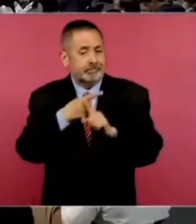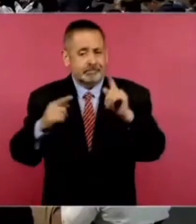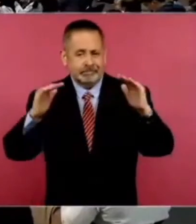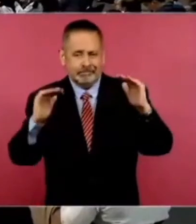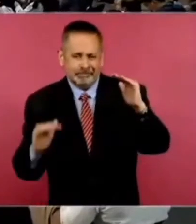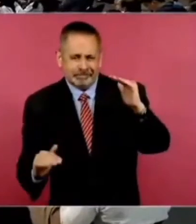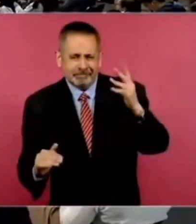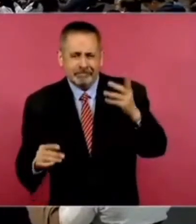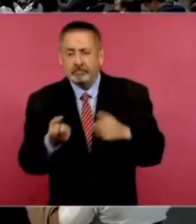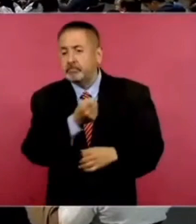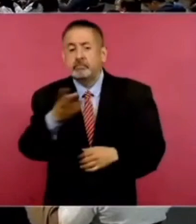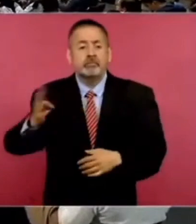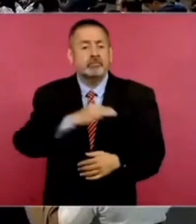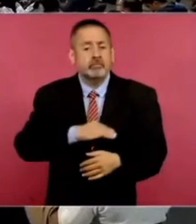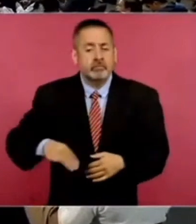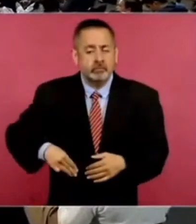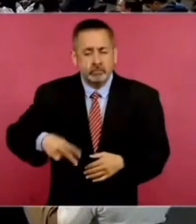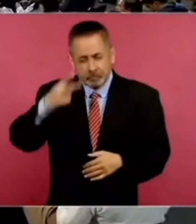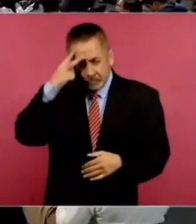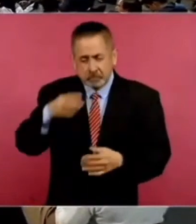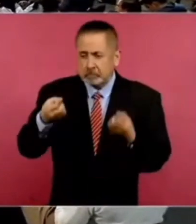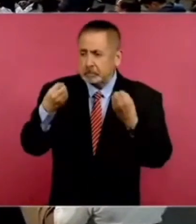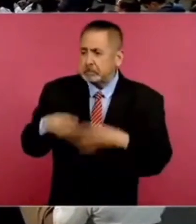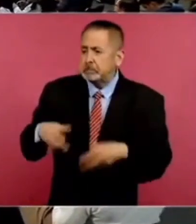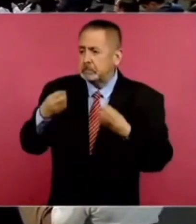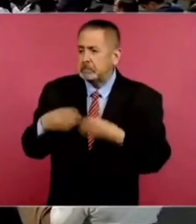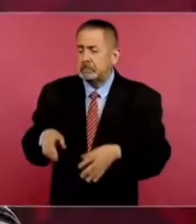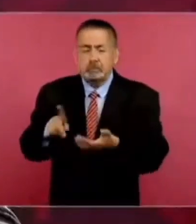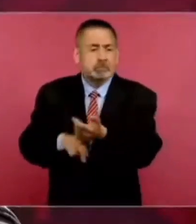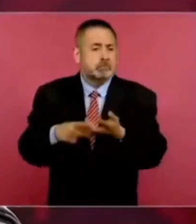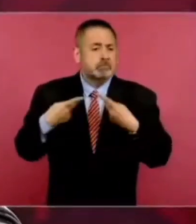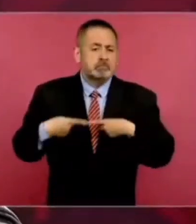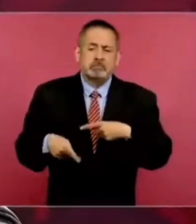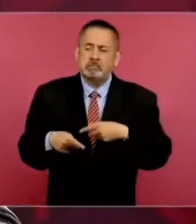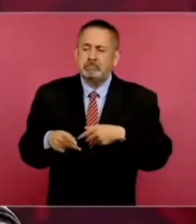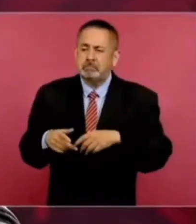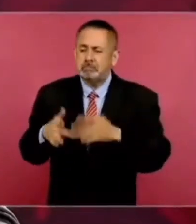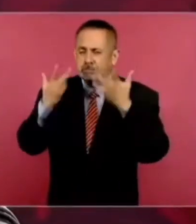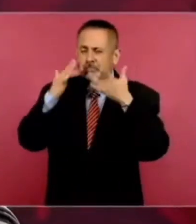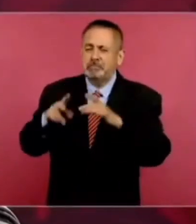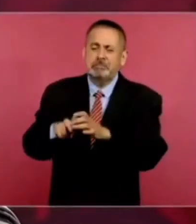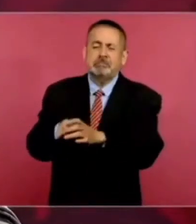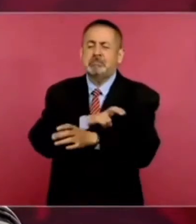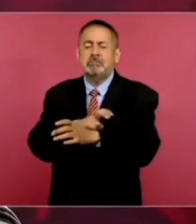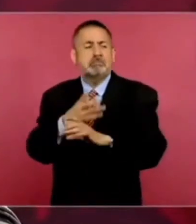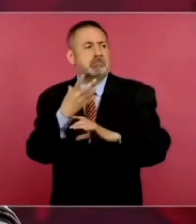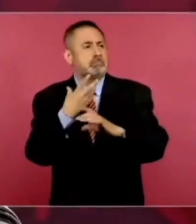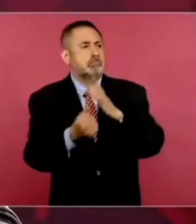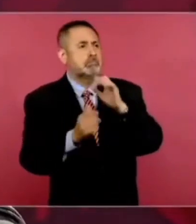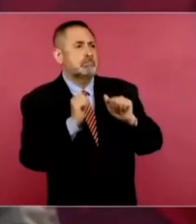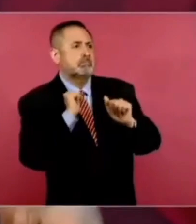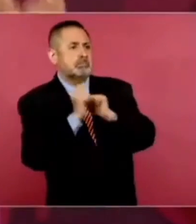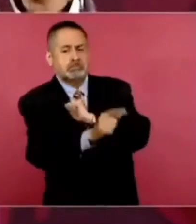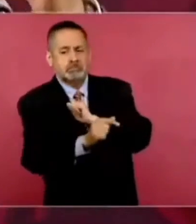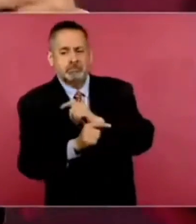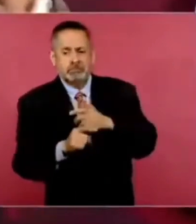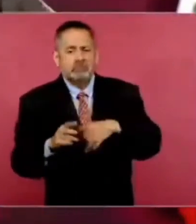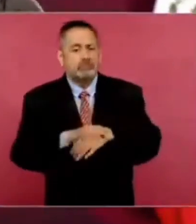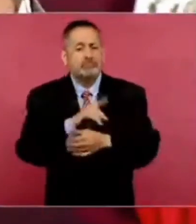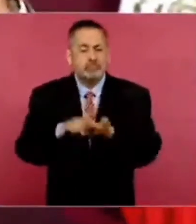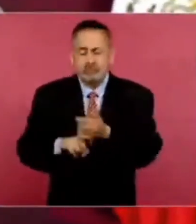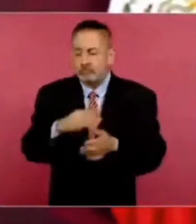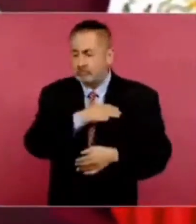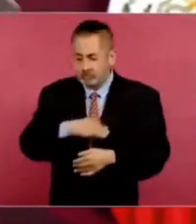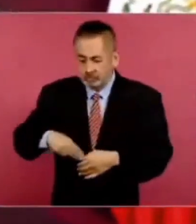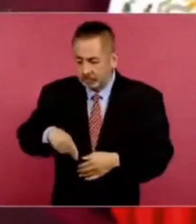La mitad de los municipios de México perdió población en el periodo neoliberal, porque la